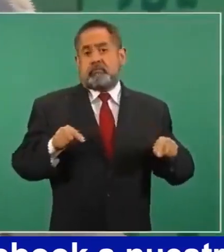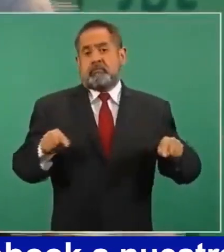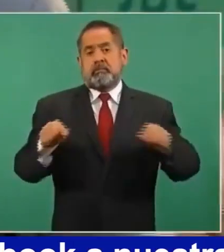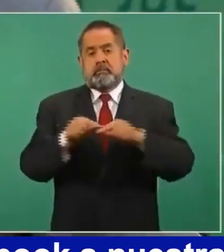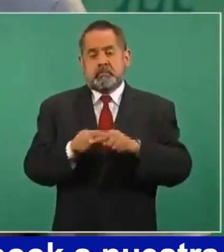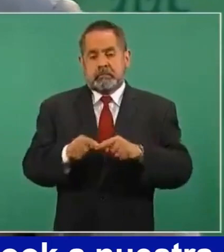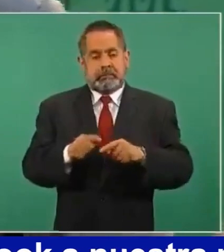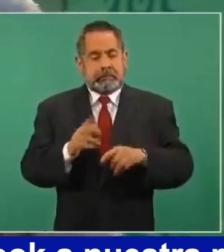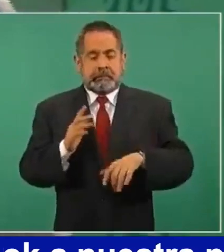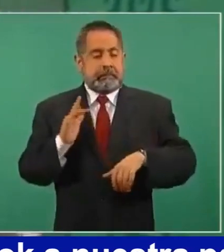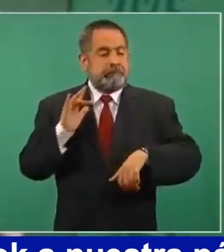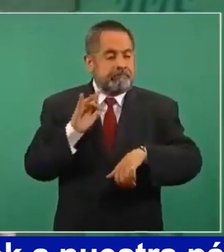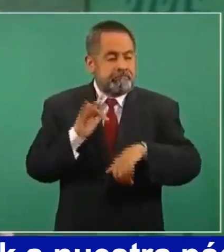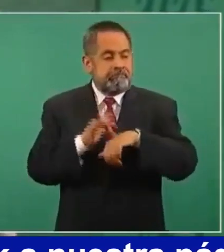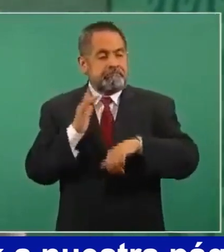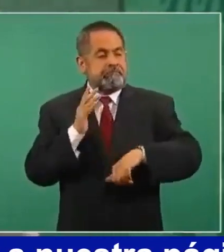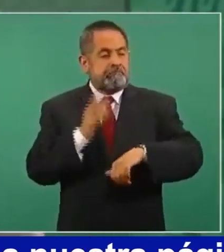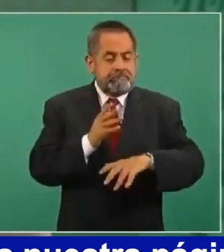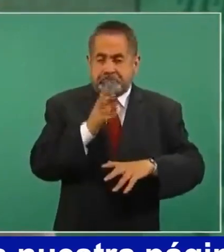no se podía